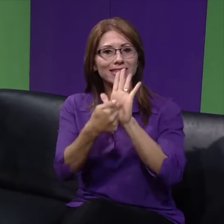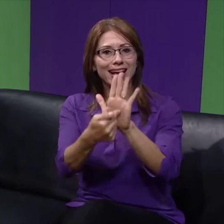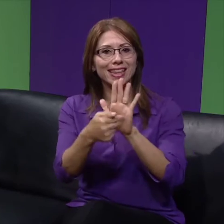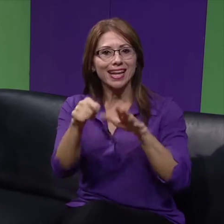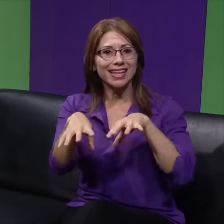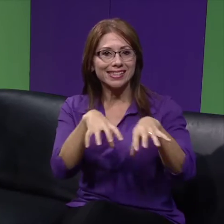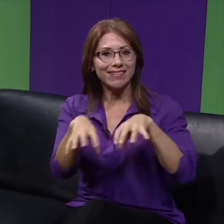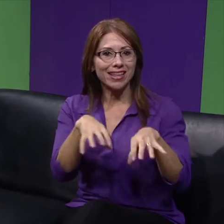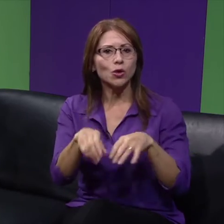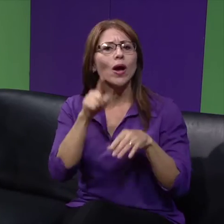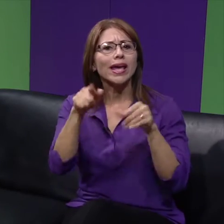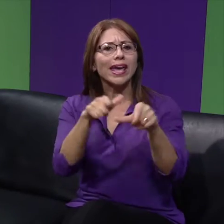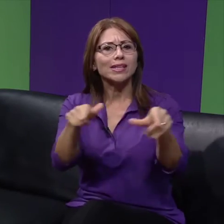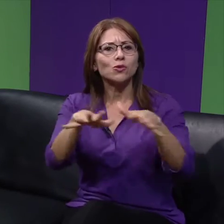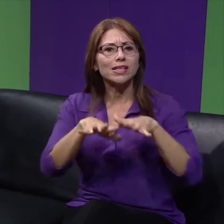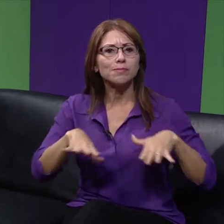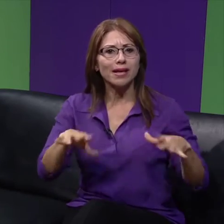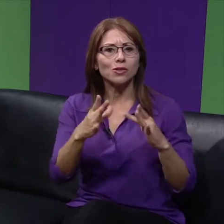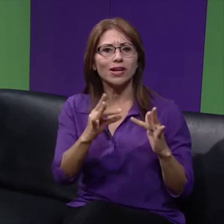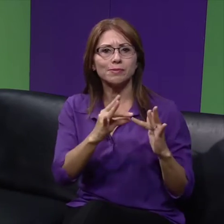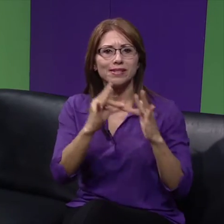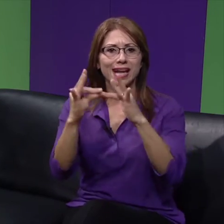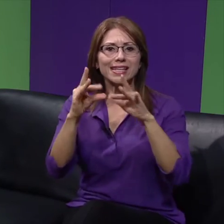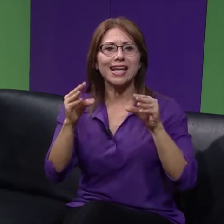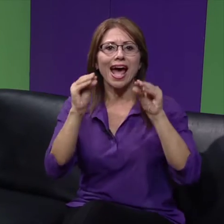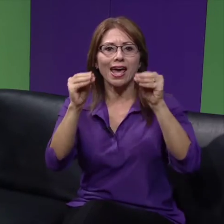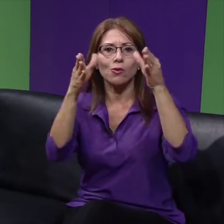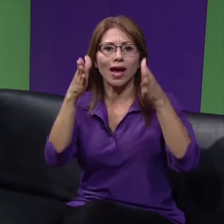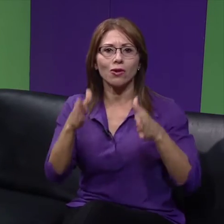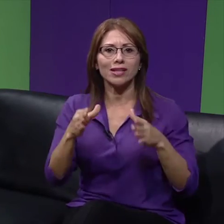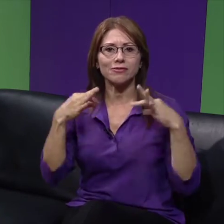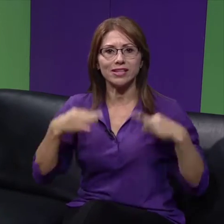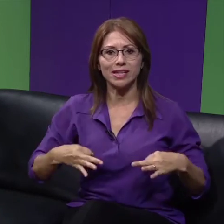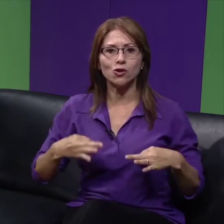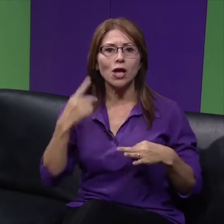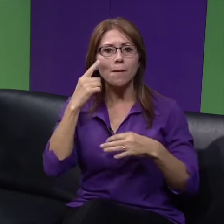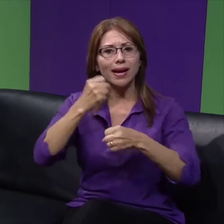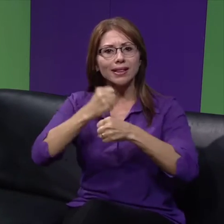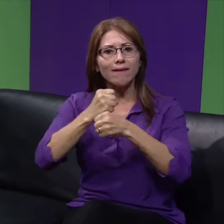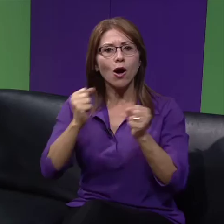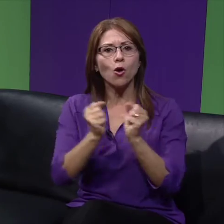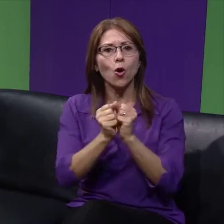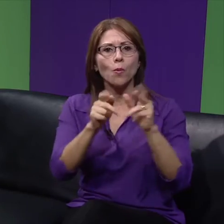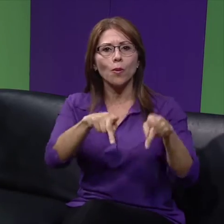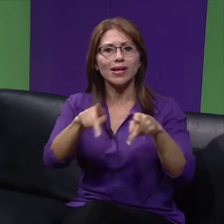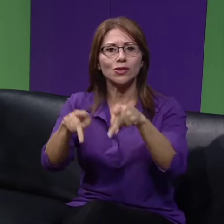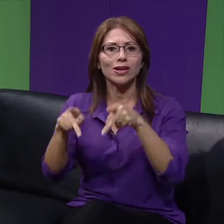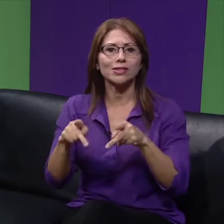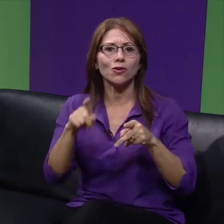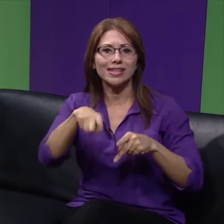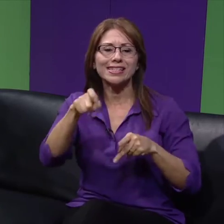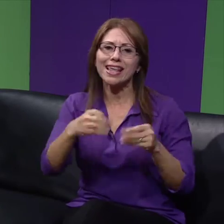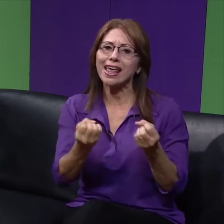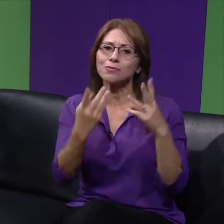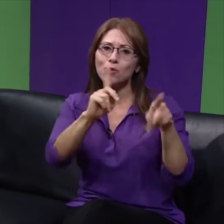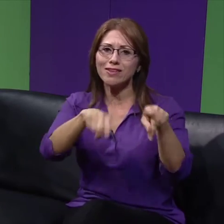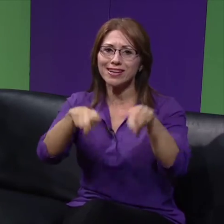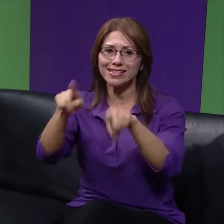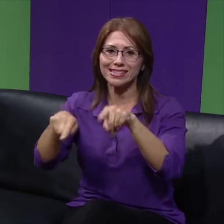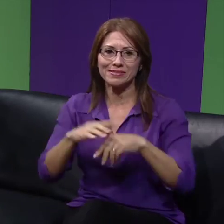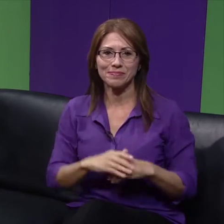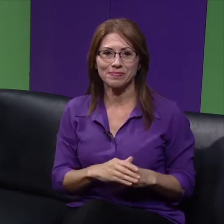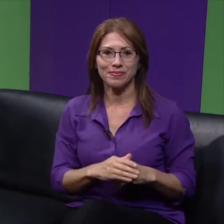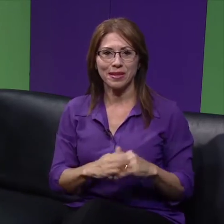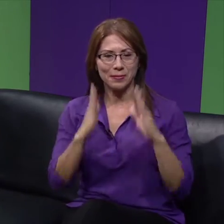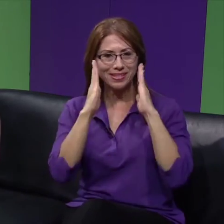queremos rescatar de este evento que es un espacio que especializa a educadores físicos para el trabajo con poblaciones con necesidades muy